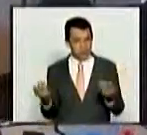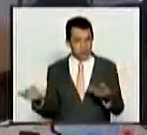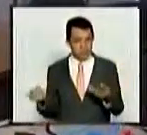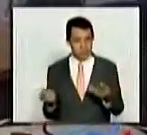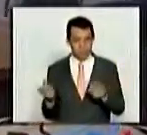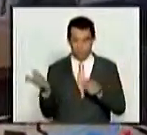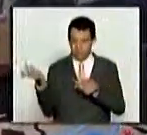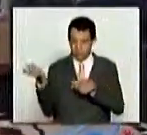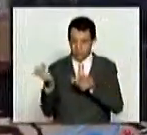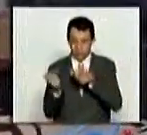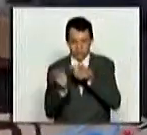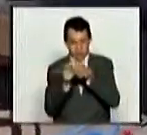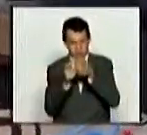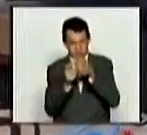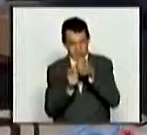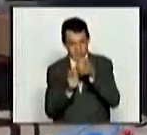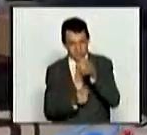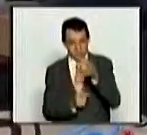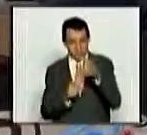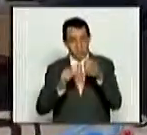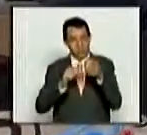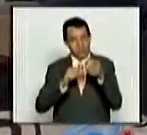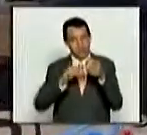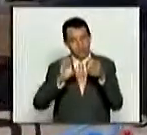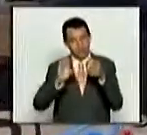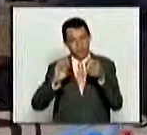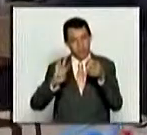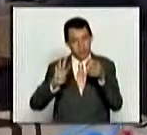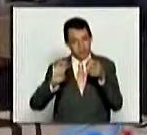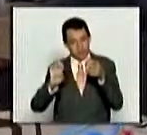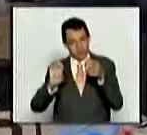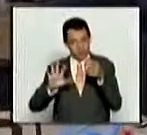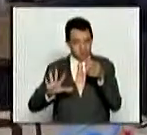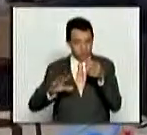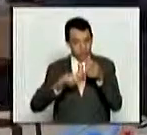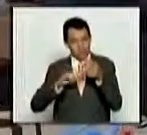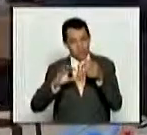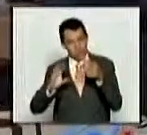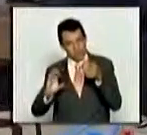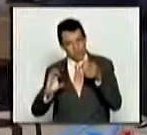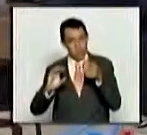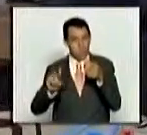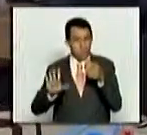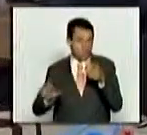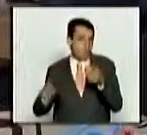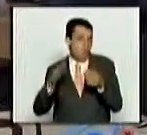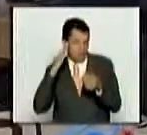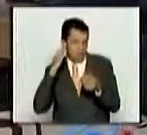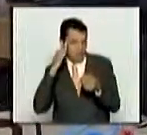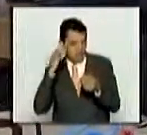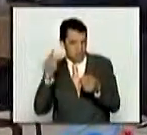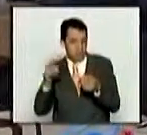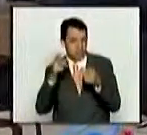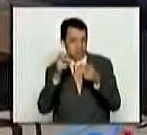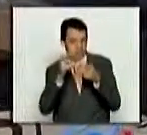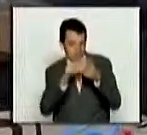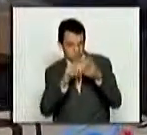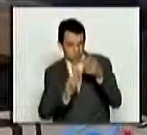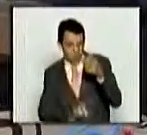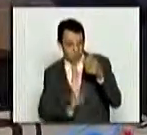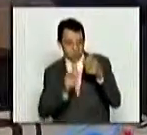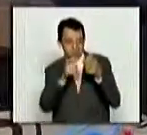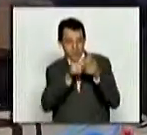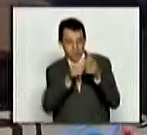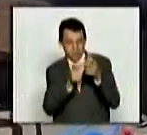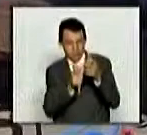lumbales, L4, L5, S1, inmovilizar parte del cuerpo y con el resto del antebrazo